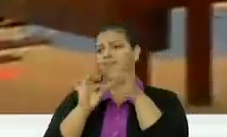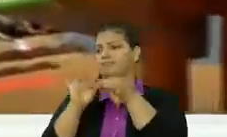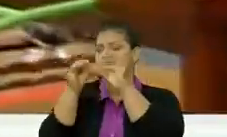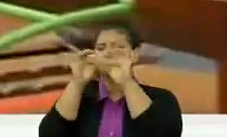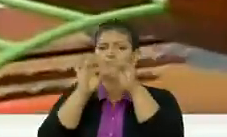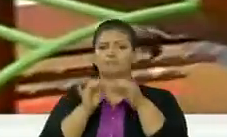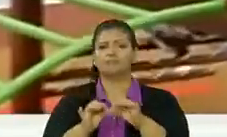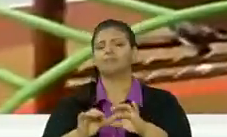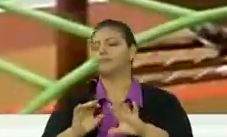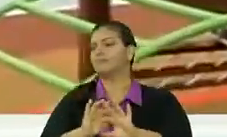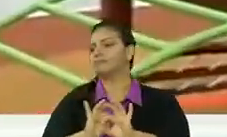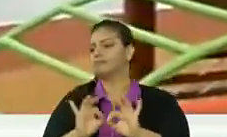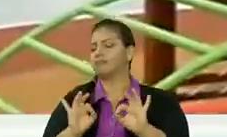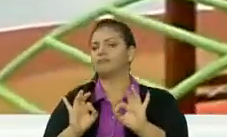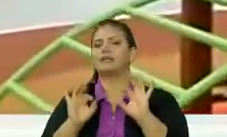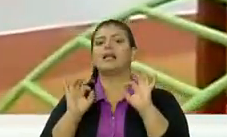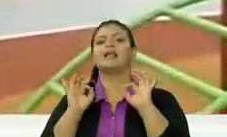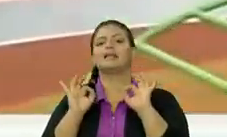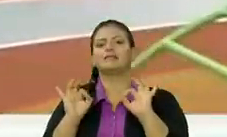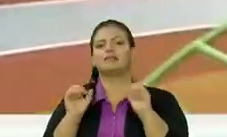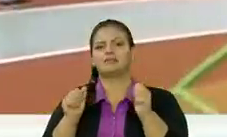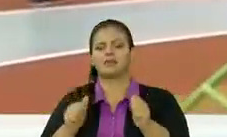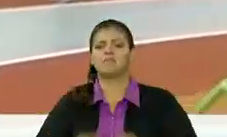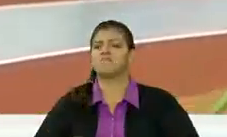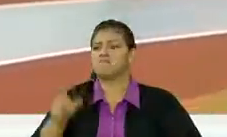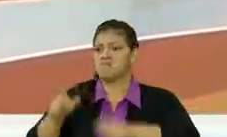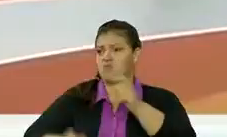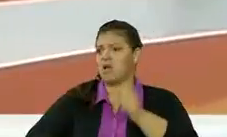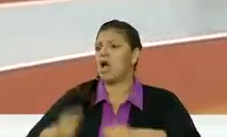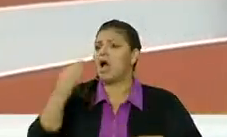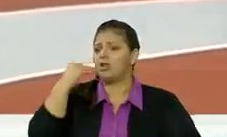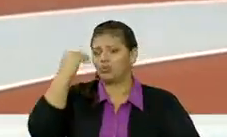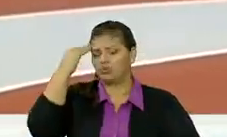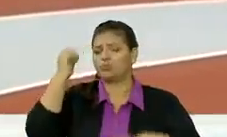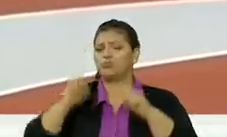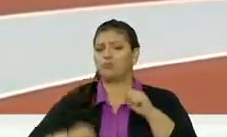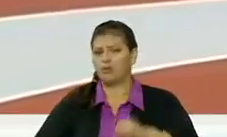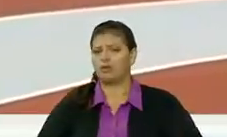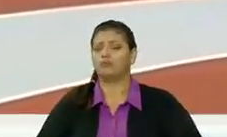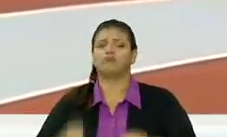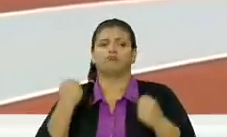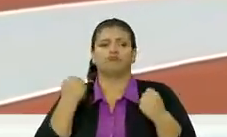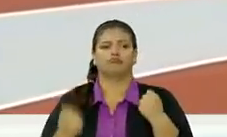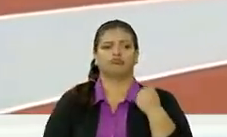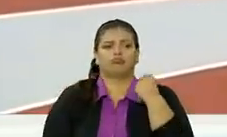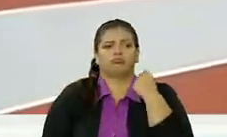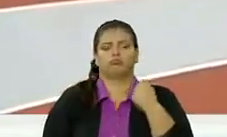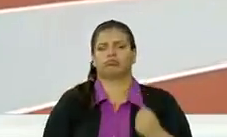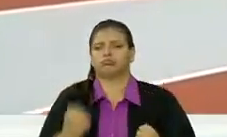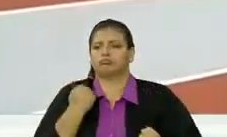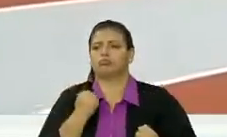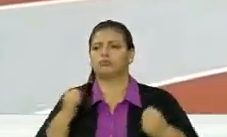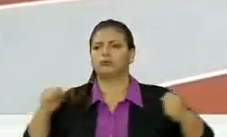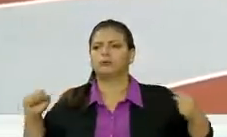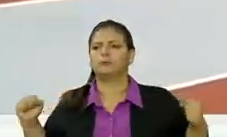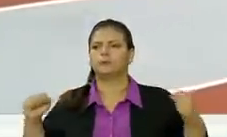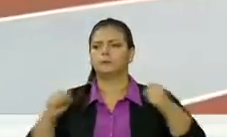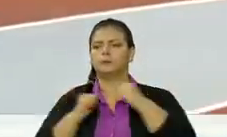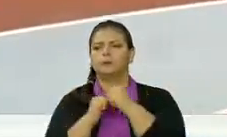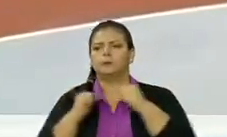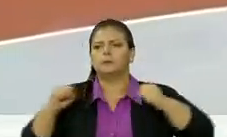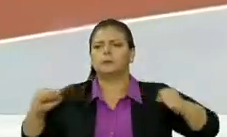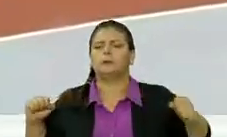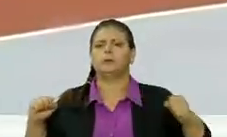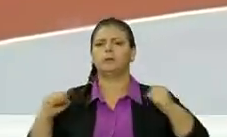solicitado arreglar las máquinas de ejercicios para adultos, los juegos de niños, y eso es lo que estamos haciendo el día de hoy. Es por eso que hacemos